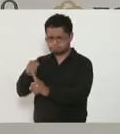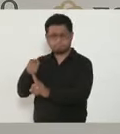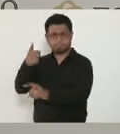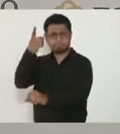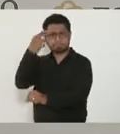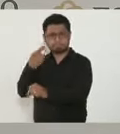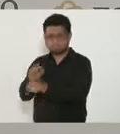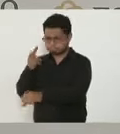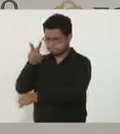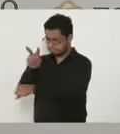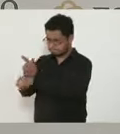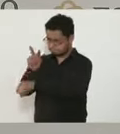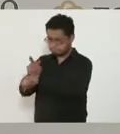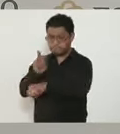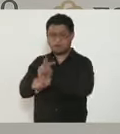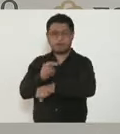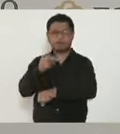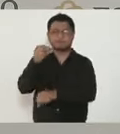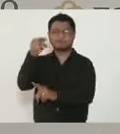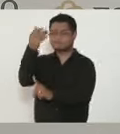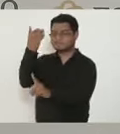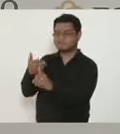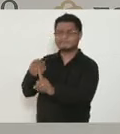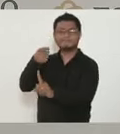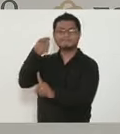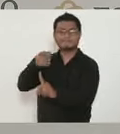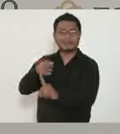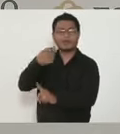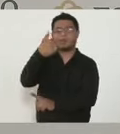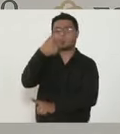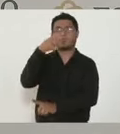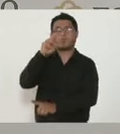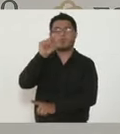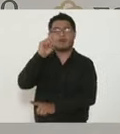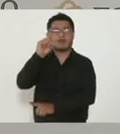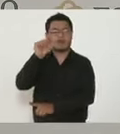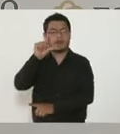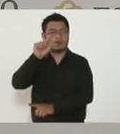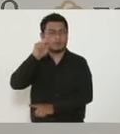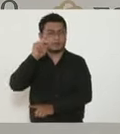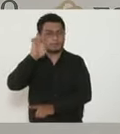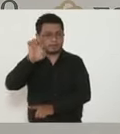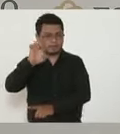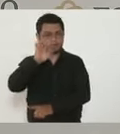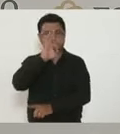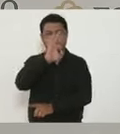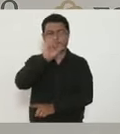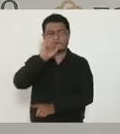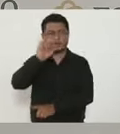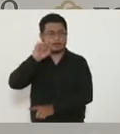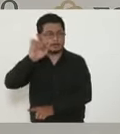por Guadalupe Phillips, una mujer trabajadora,